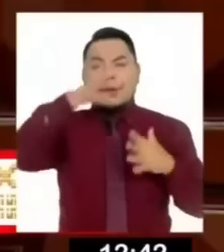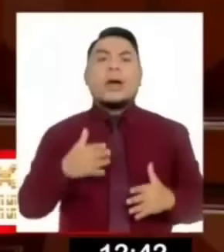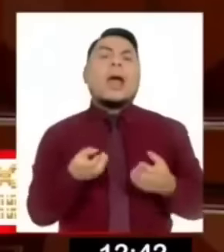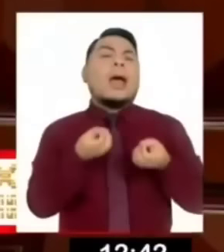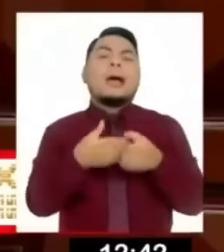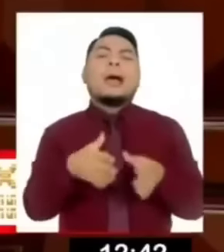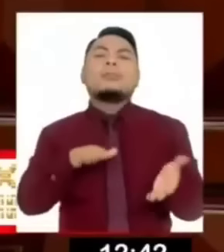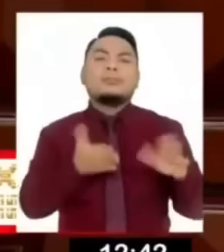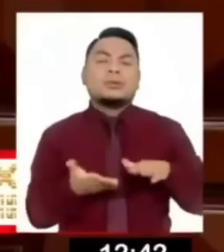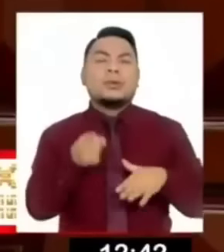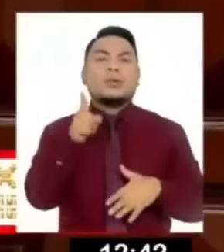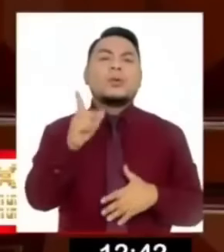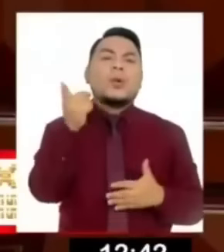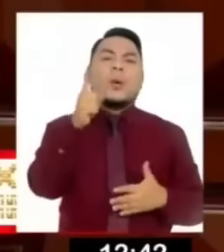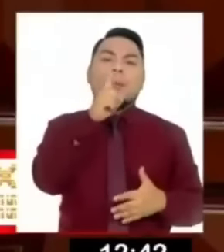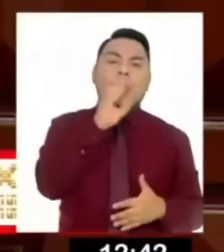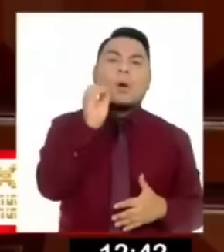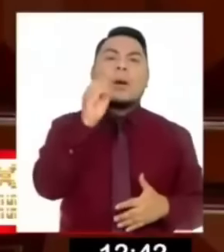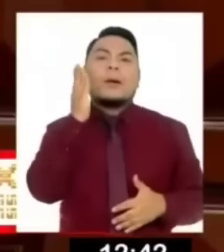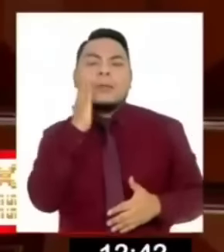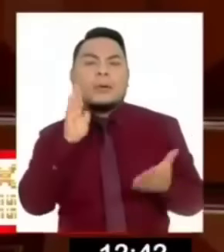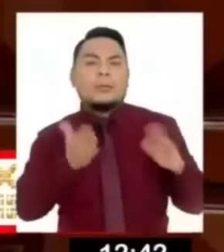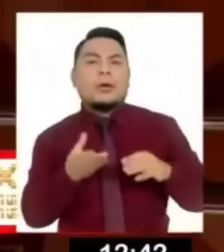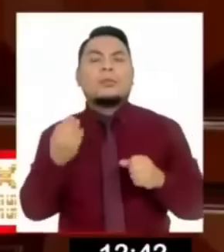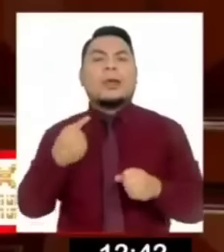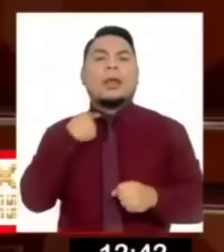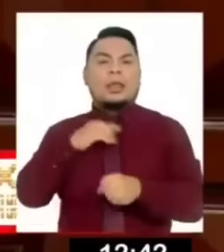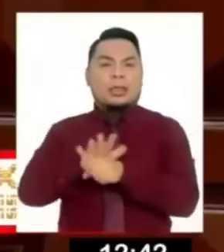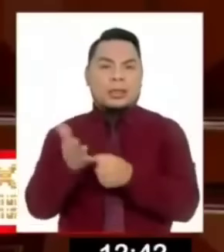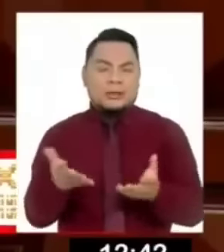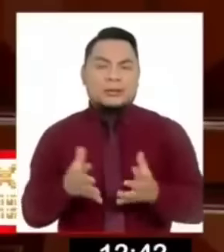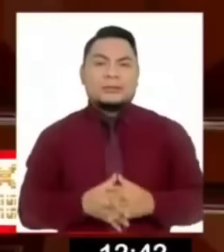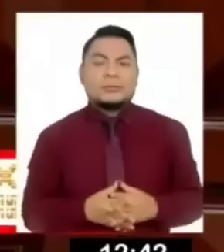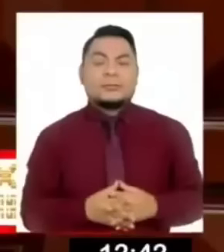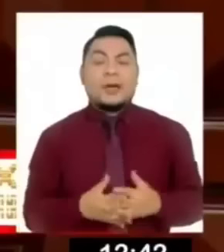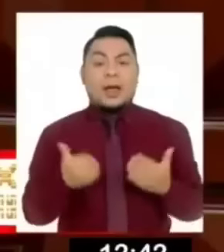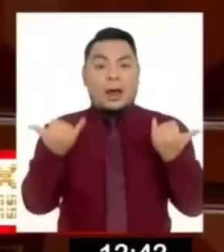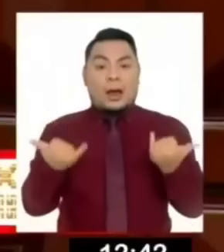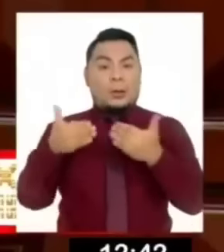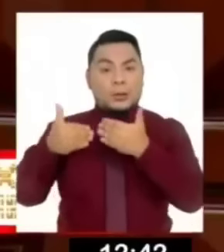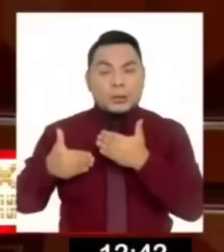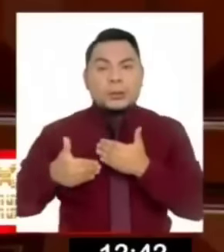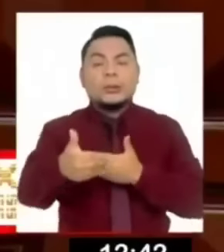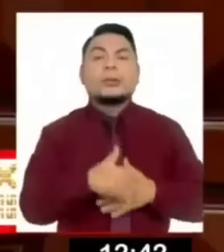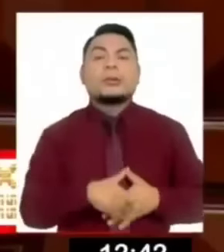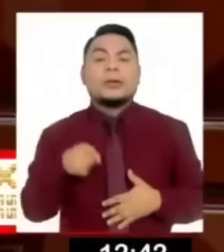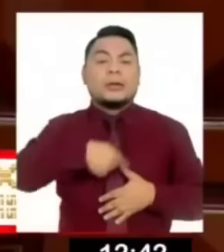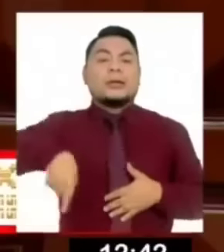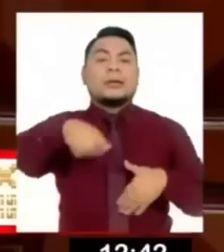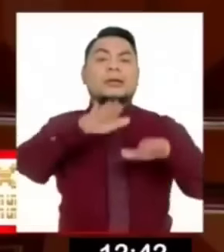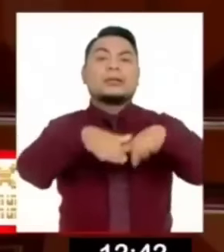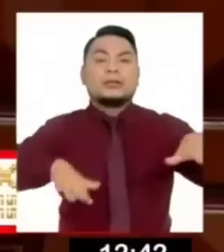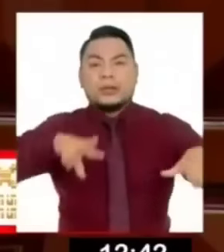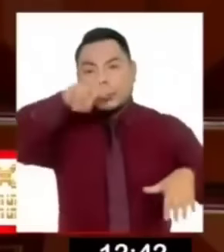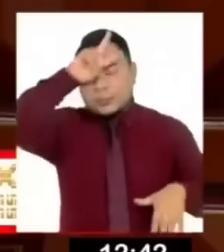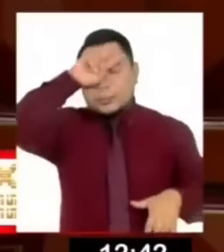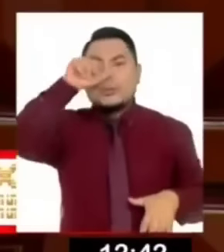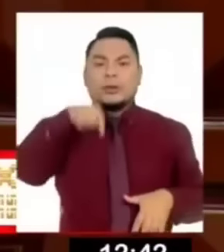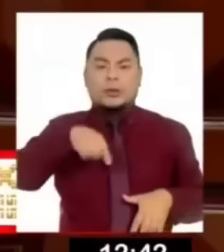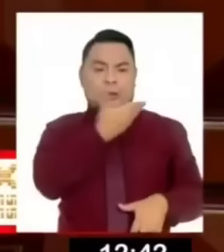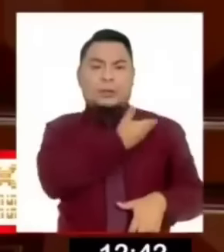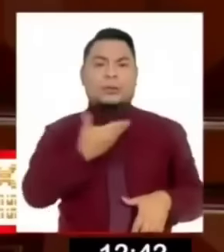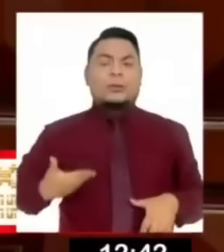a uno de sus cuidadores como víctima de la pandemia. En adelante, por los niños y niñas del Perú,